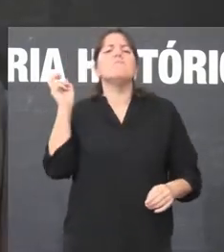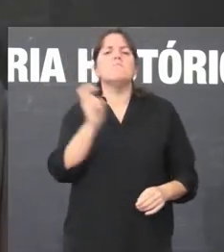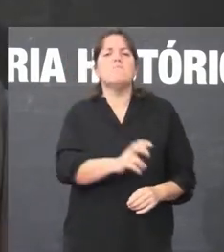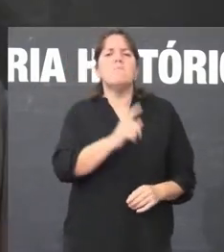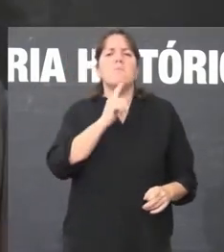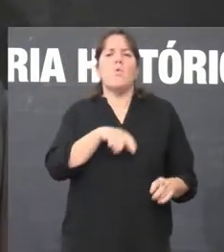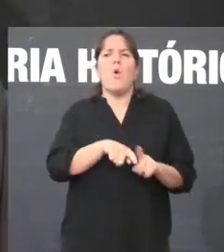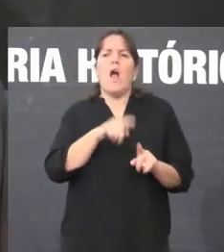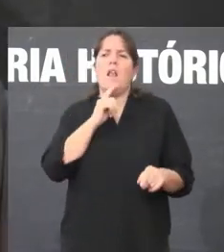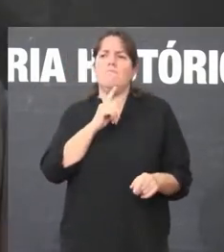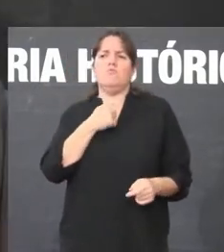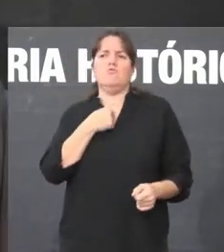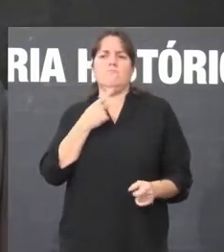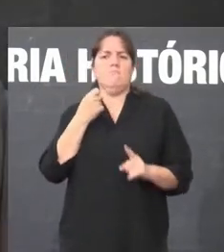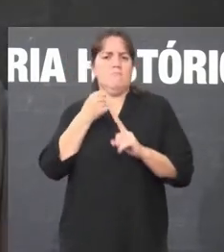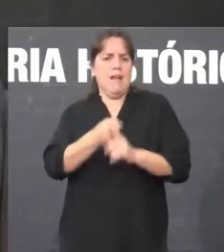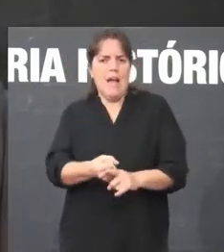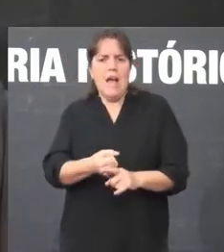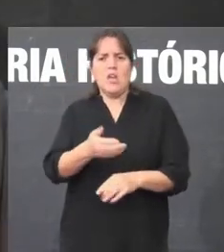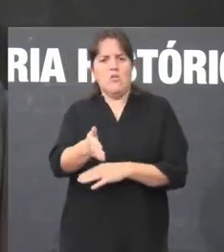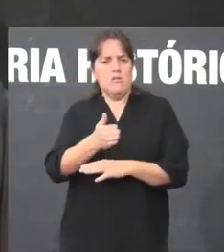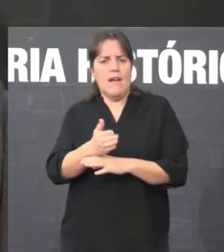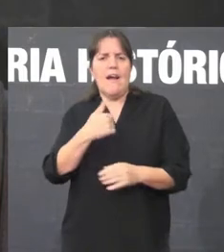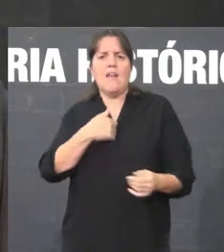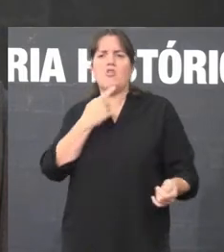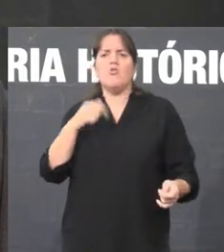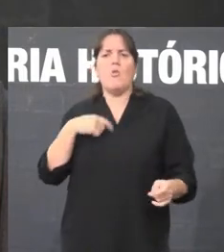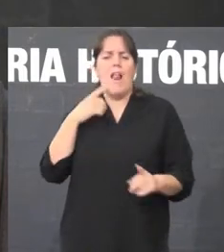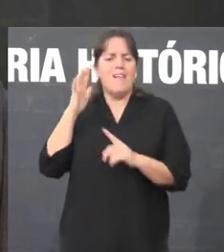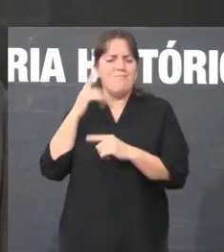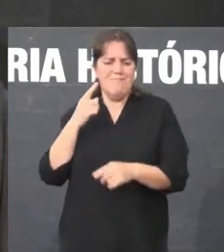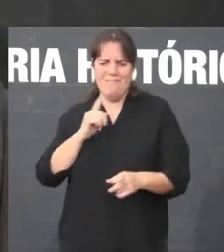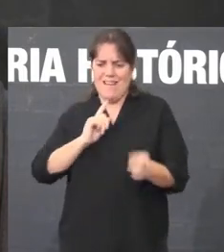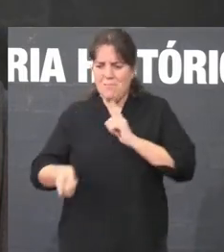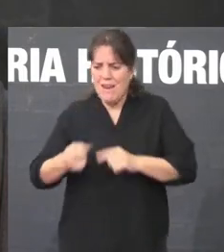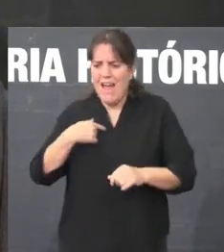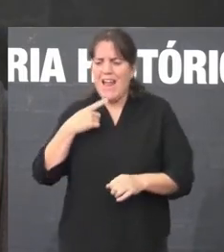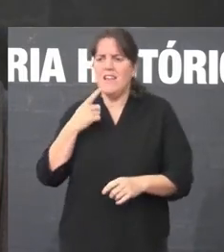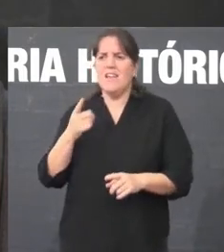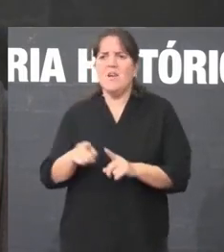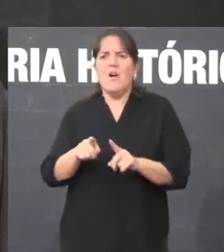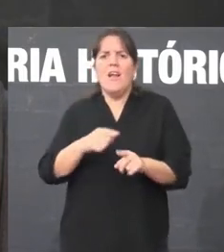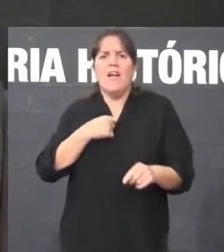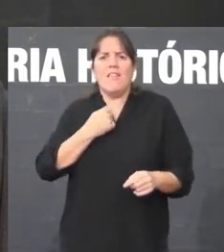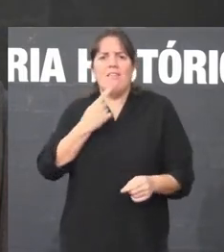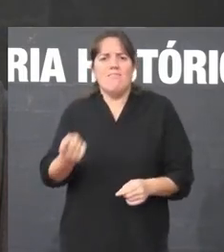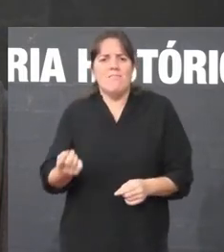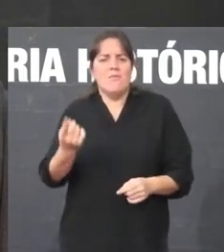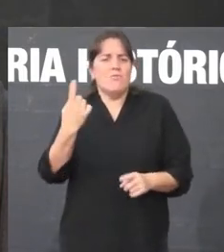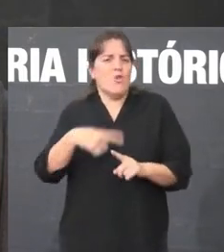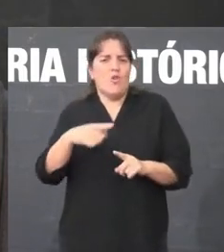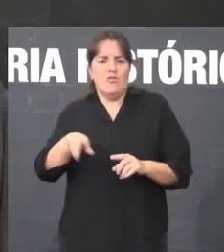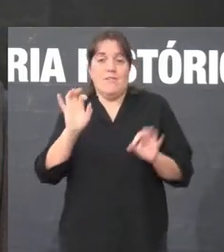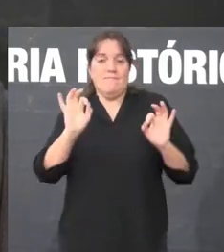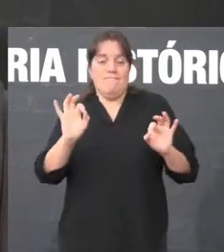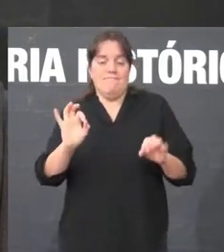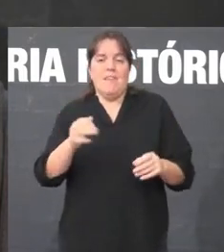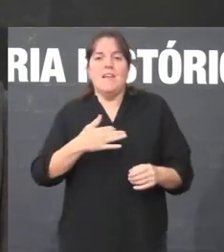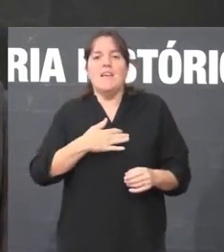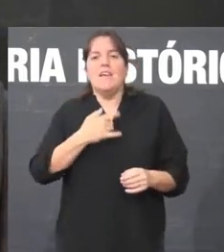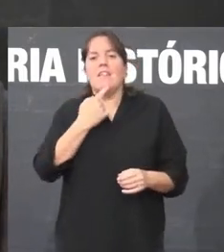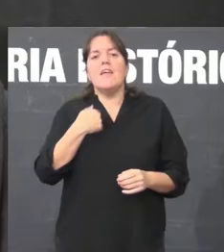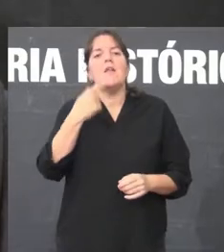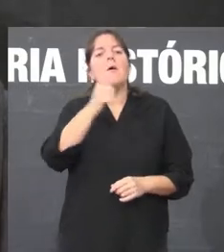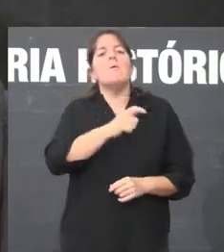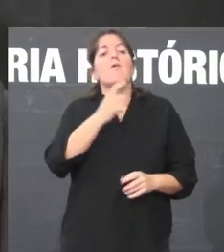atacarnos, a cazarnos, a criminalizarnos con lindezas deste tipo. Os partidos